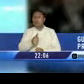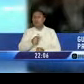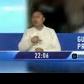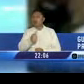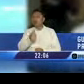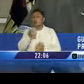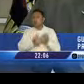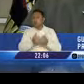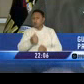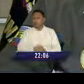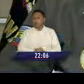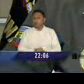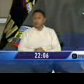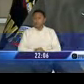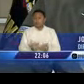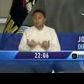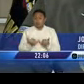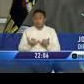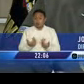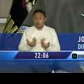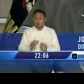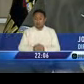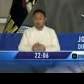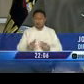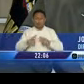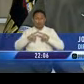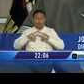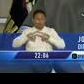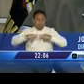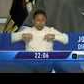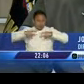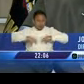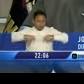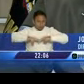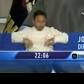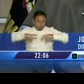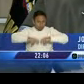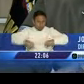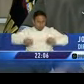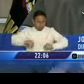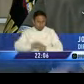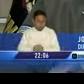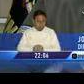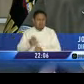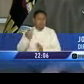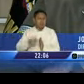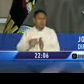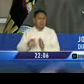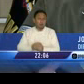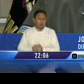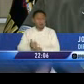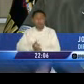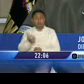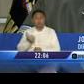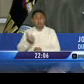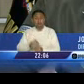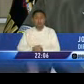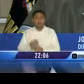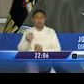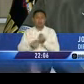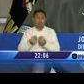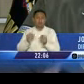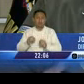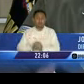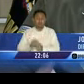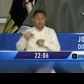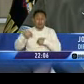delito. Entonces eso es lo que estamos buscando en estos momentos, poder establecer si en realidad lo que se buscaba era